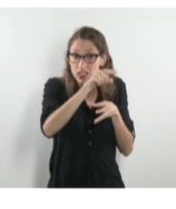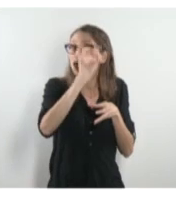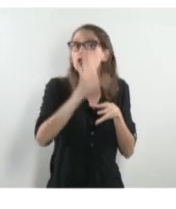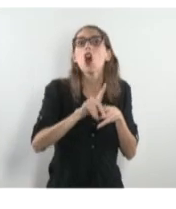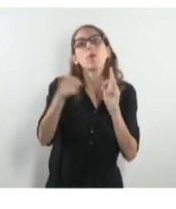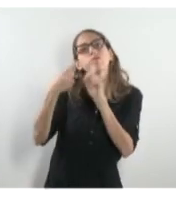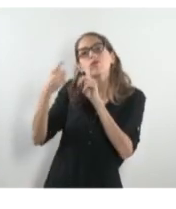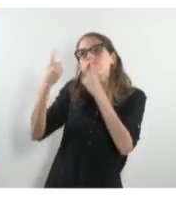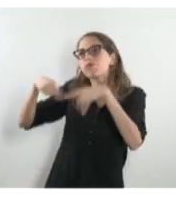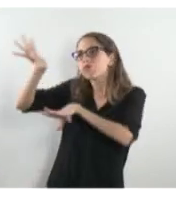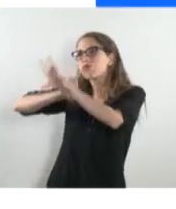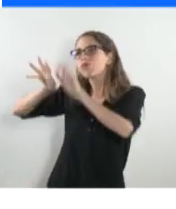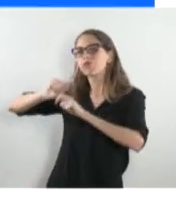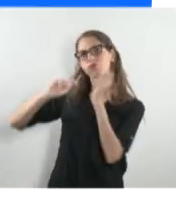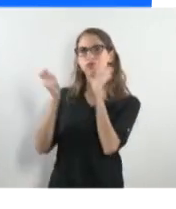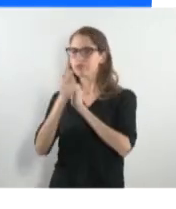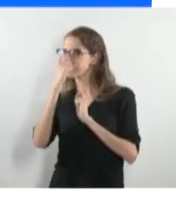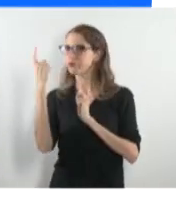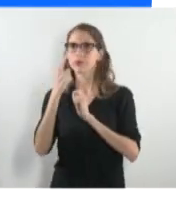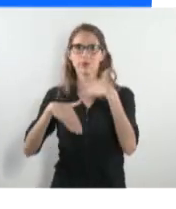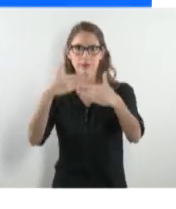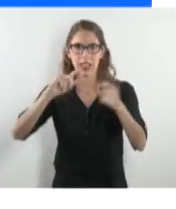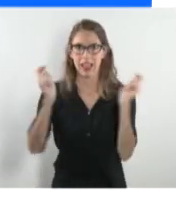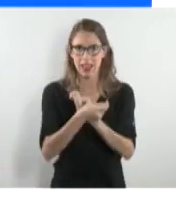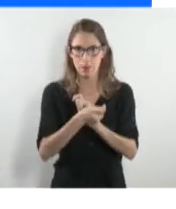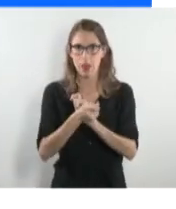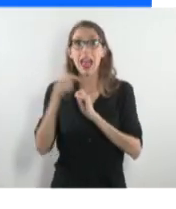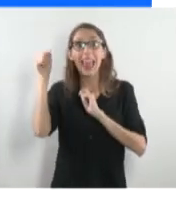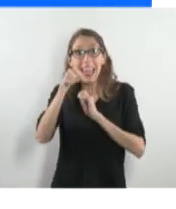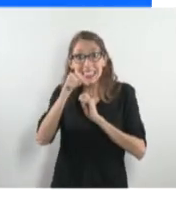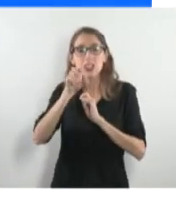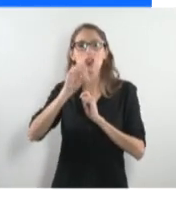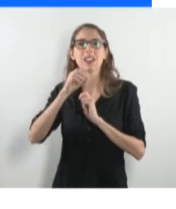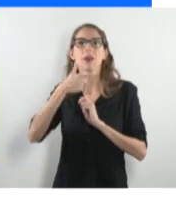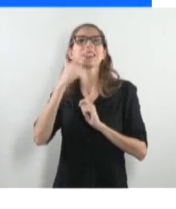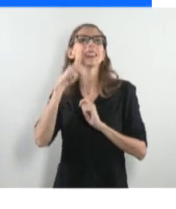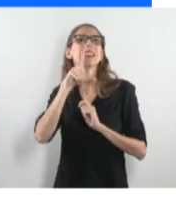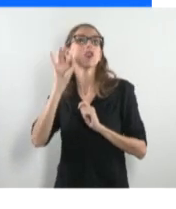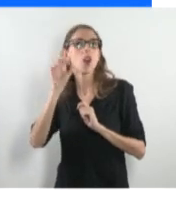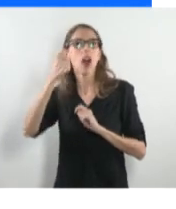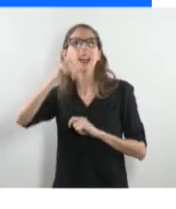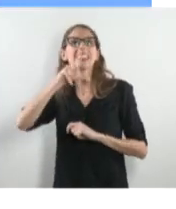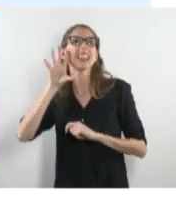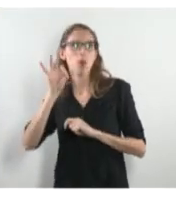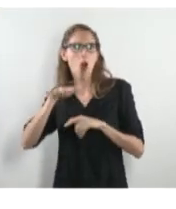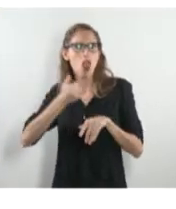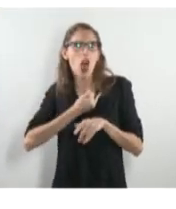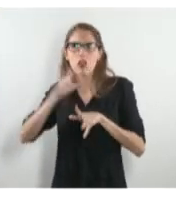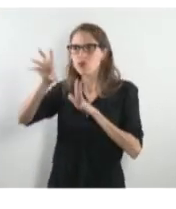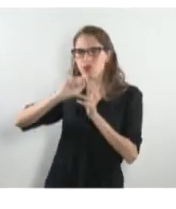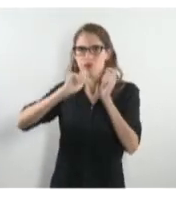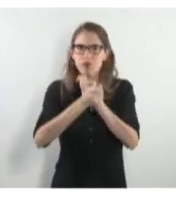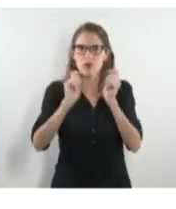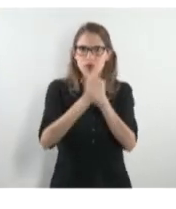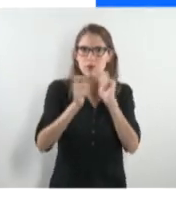sustrato para acelerar su reacción. Esta zona se denomina sitio activo. Como todo catalizador, las